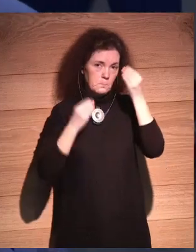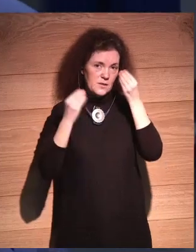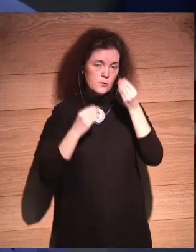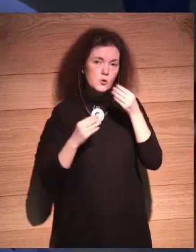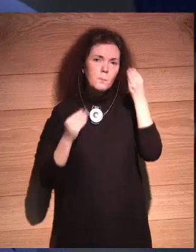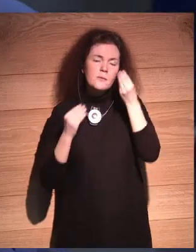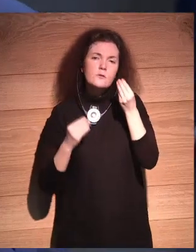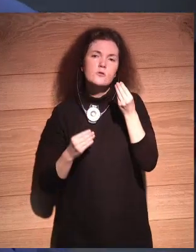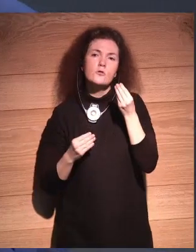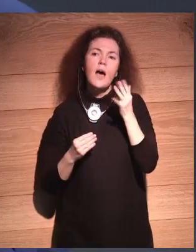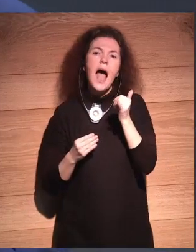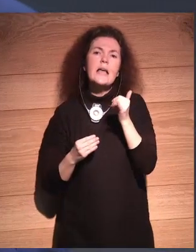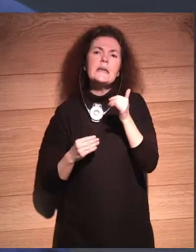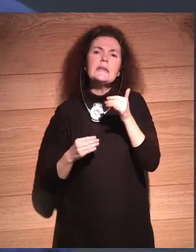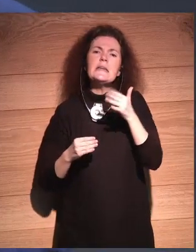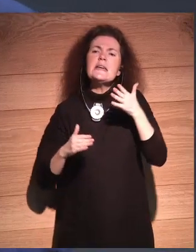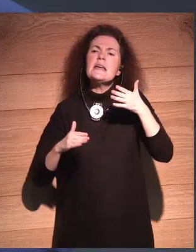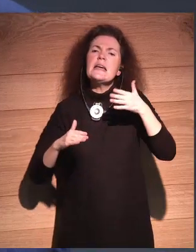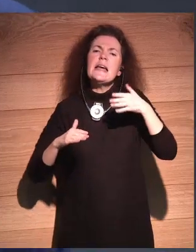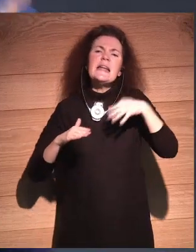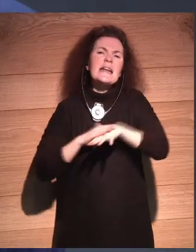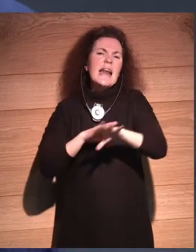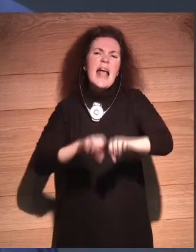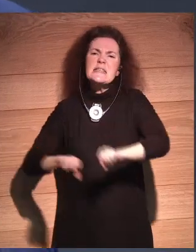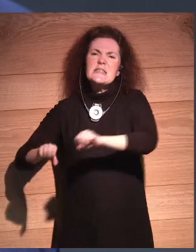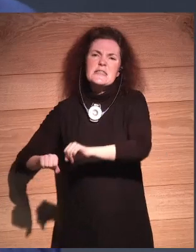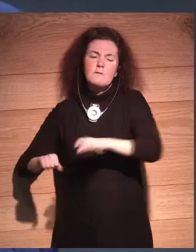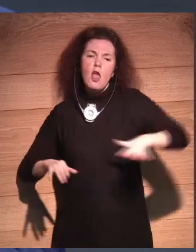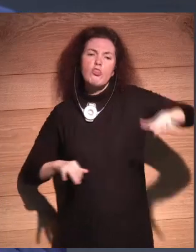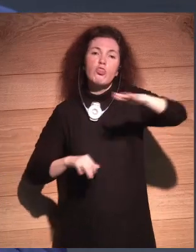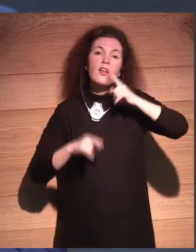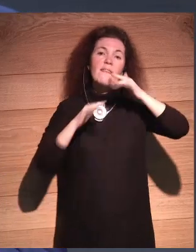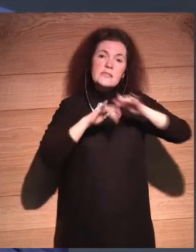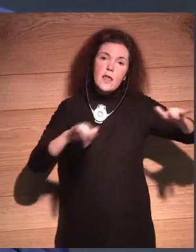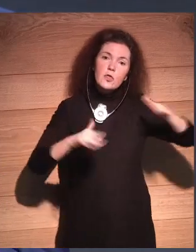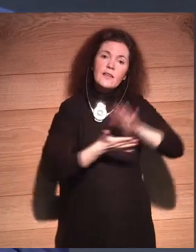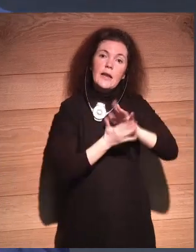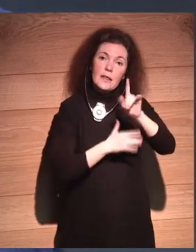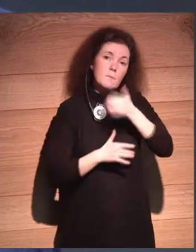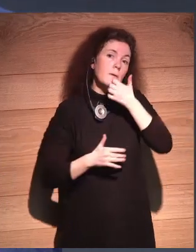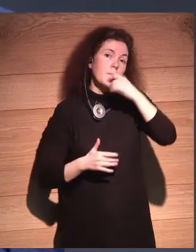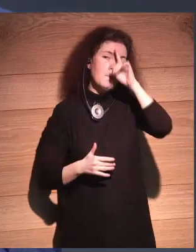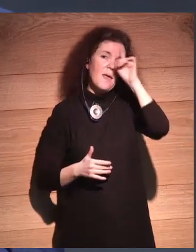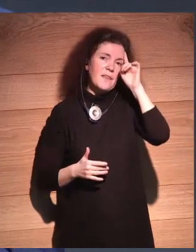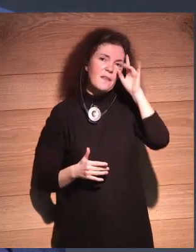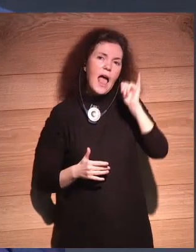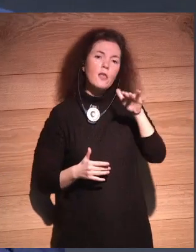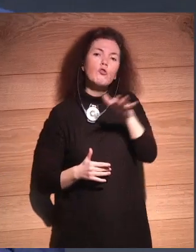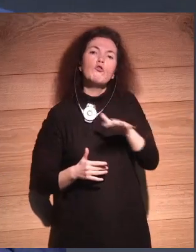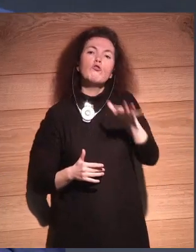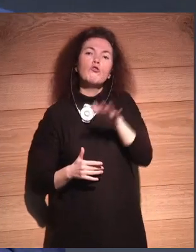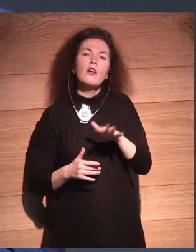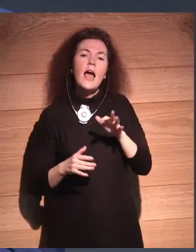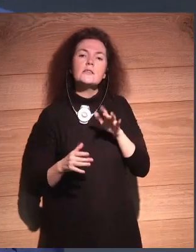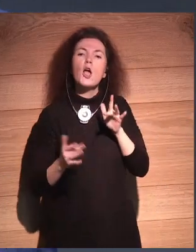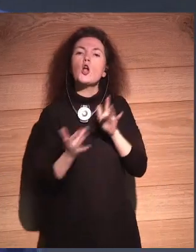Yo creo que vamos a tener reservas de sitios de silencio, de tranquilidad. Por ejemplo, en Madrid vamos a tener sitios donde no va a